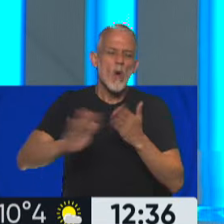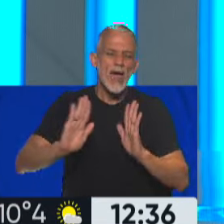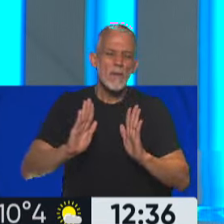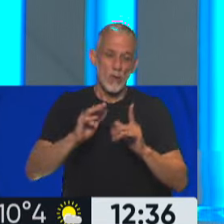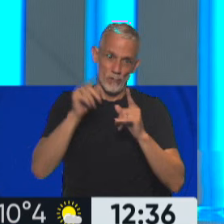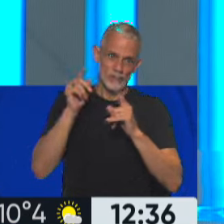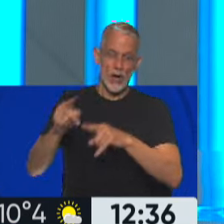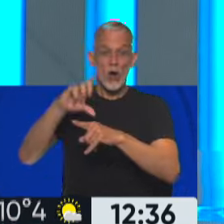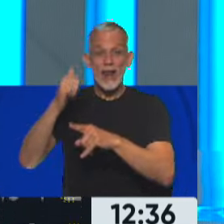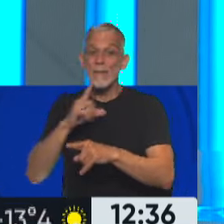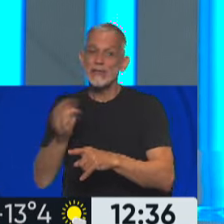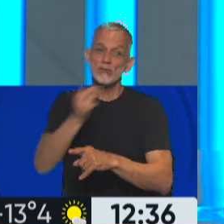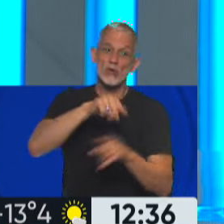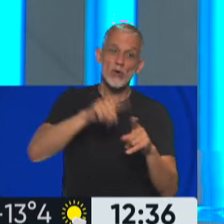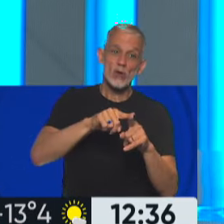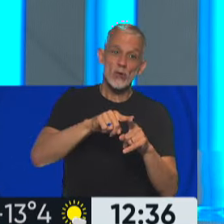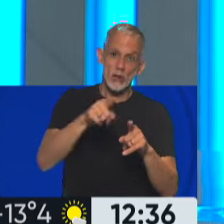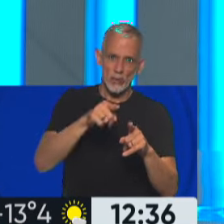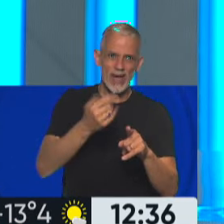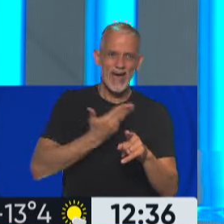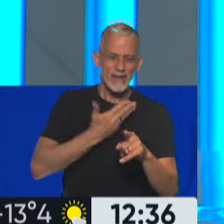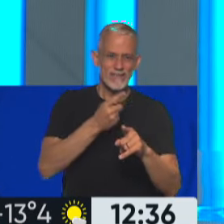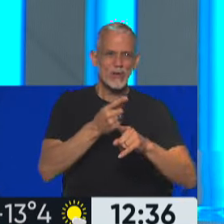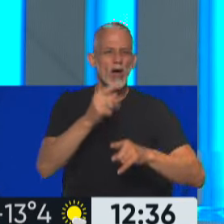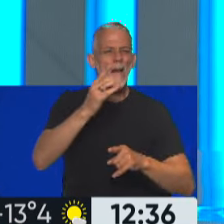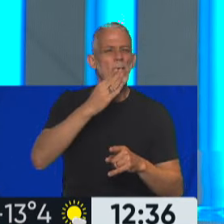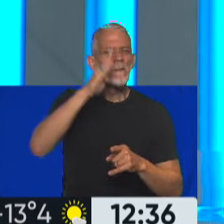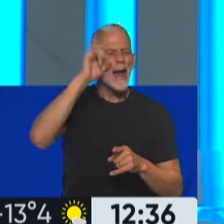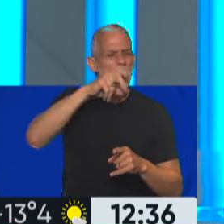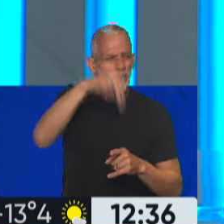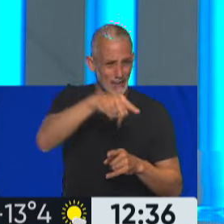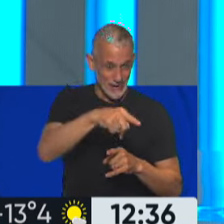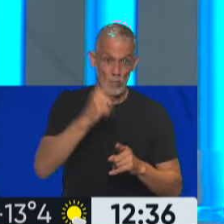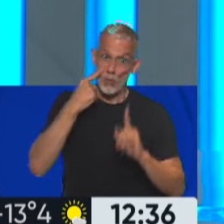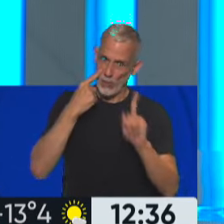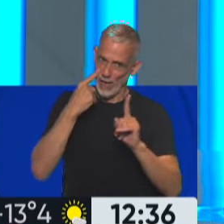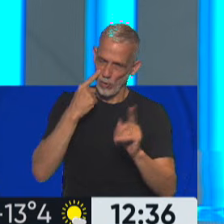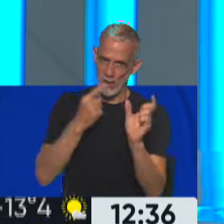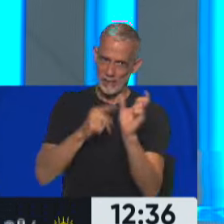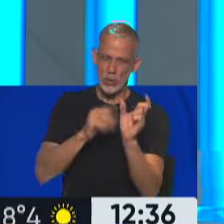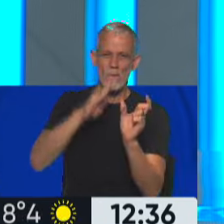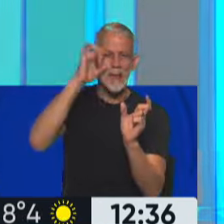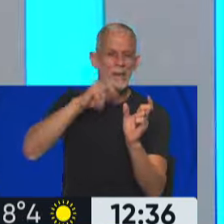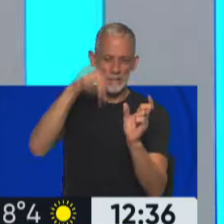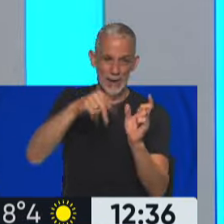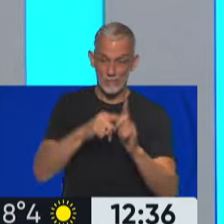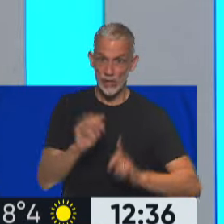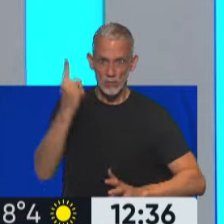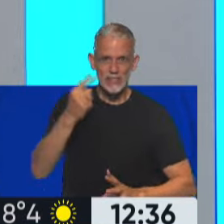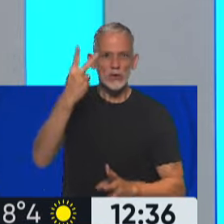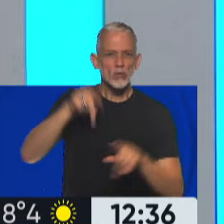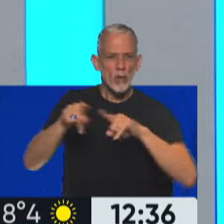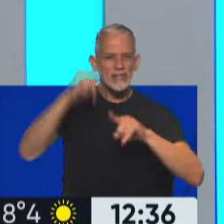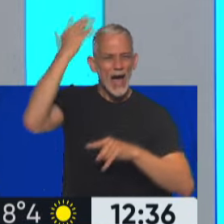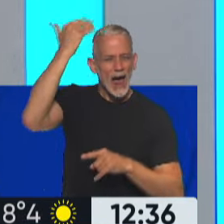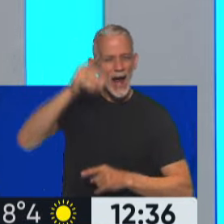tanto colapinto como el pib este que viene de la Fórmula la están rompiendo con ese apellido debutó en la segunda competencia en